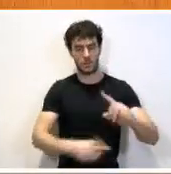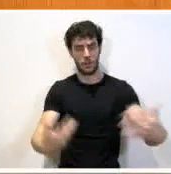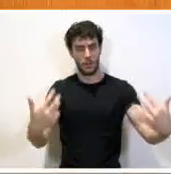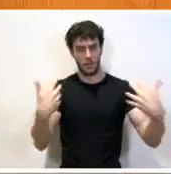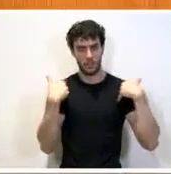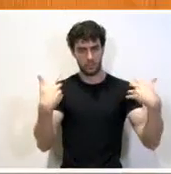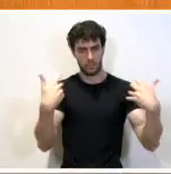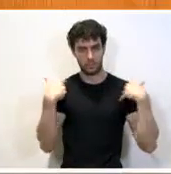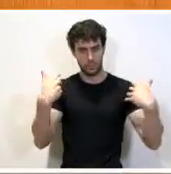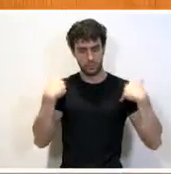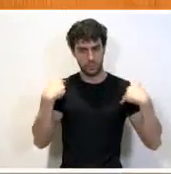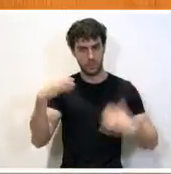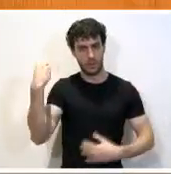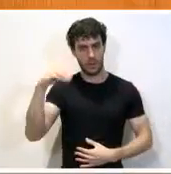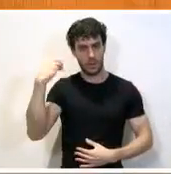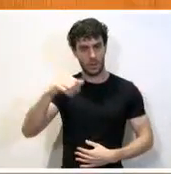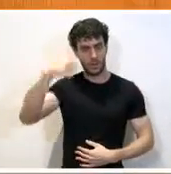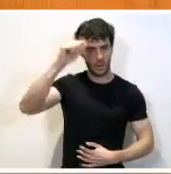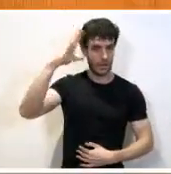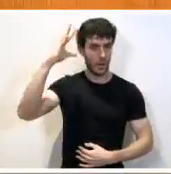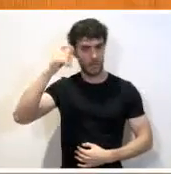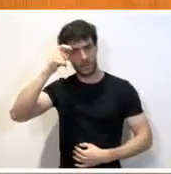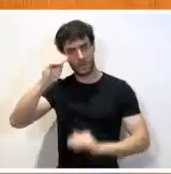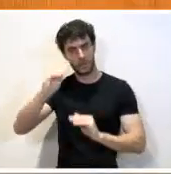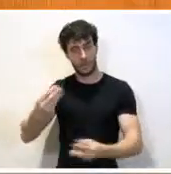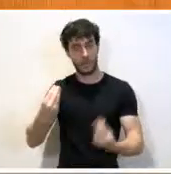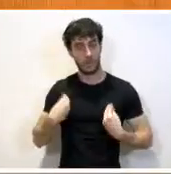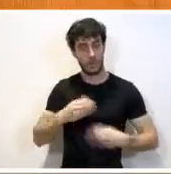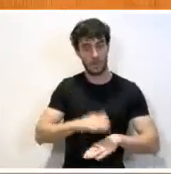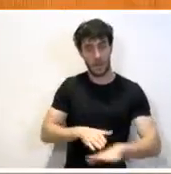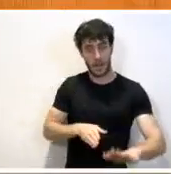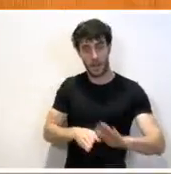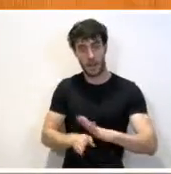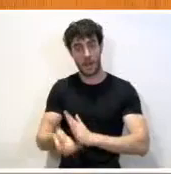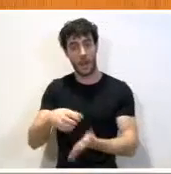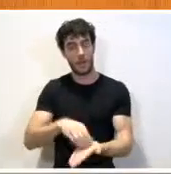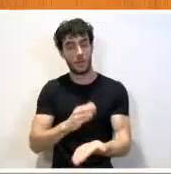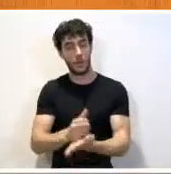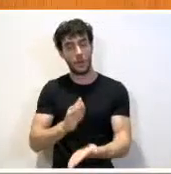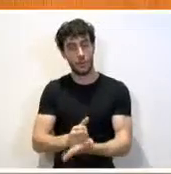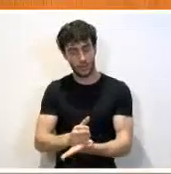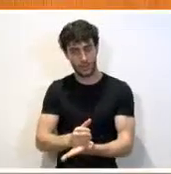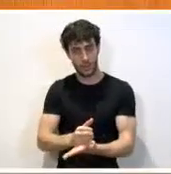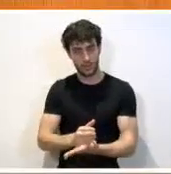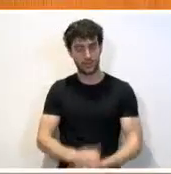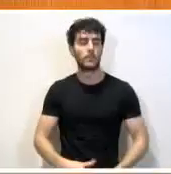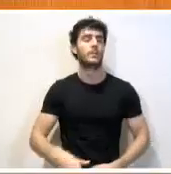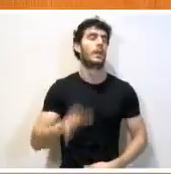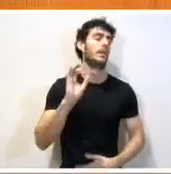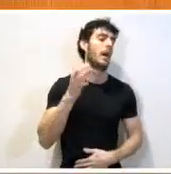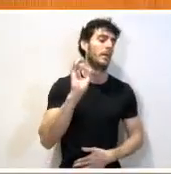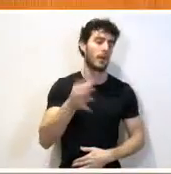sufriendo los jóvenes y las jóvenes de sus municipios para acceder a sus centros de estudio, la verdad es